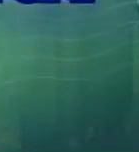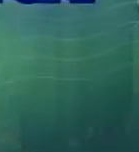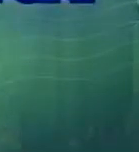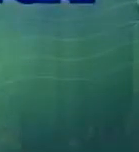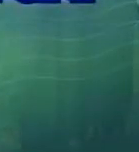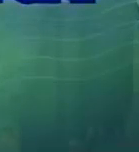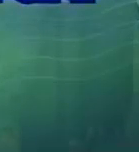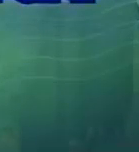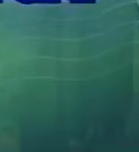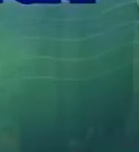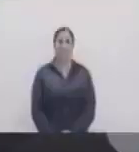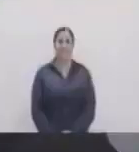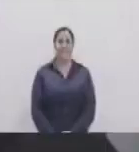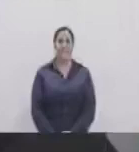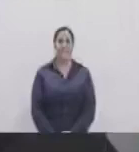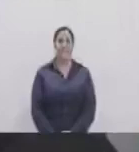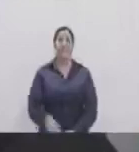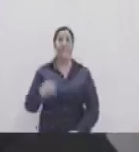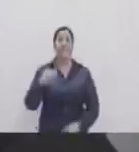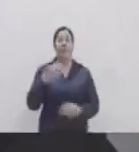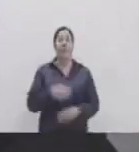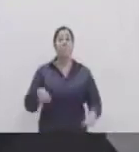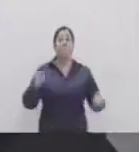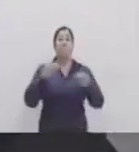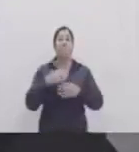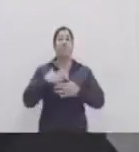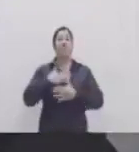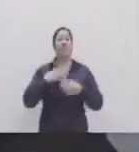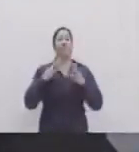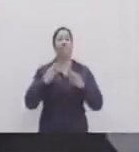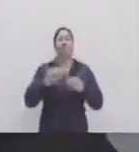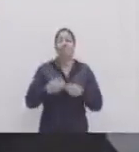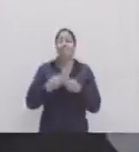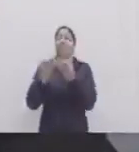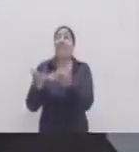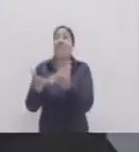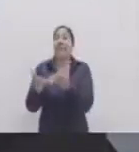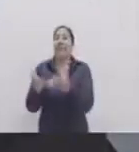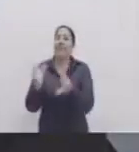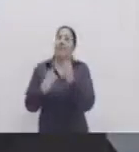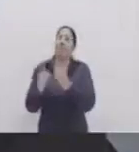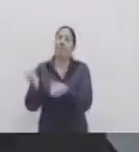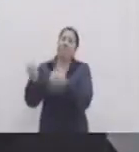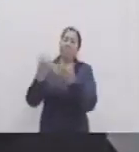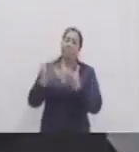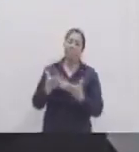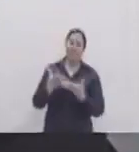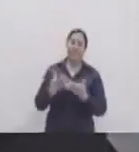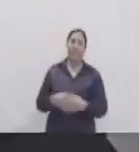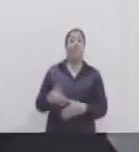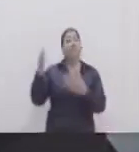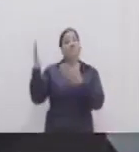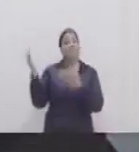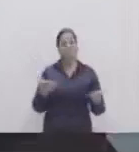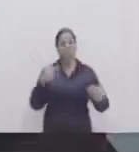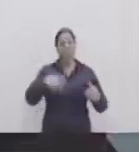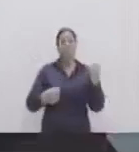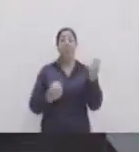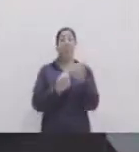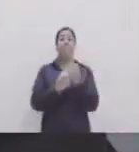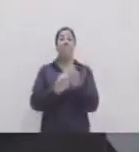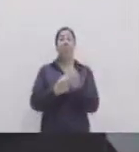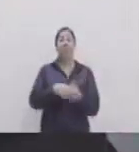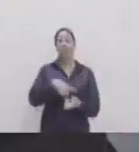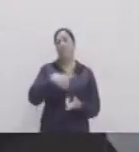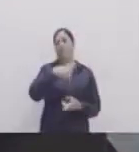Apoyo psicosocial. Hay más dicha en dar que en recibir. Bienvenidos al segmento de apoyo psicosocial. Hoy nos acompaña